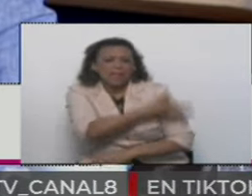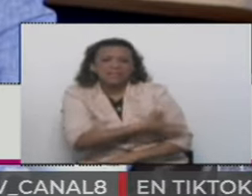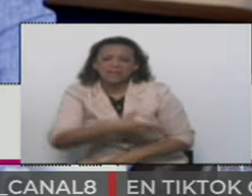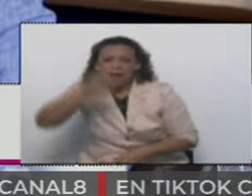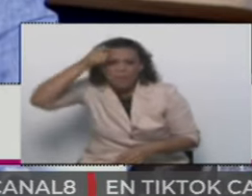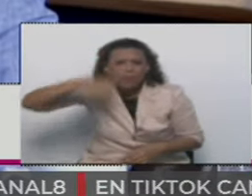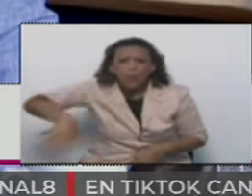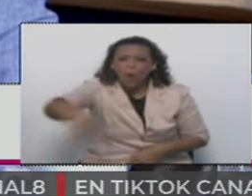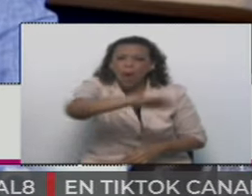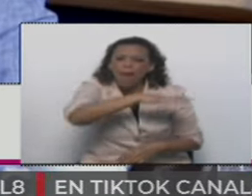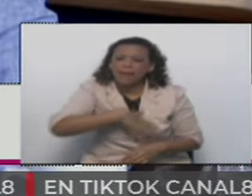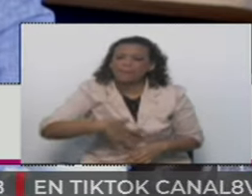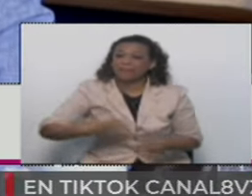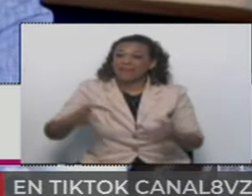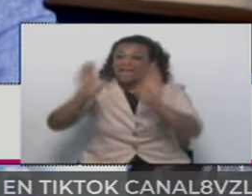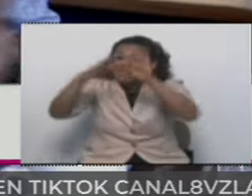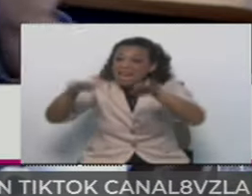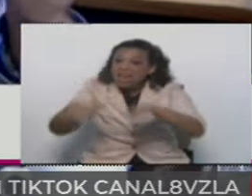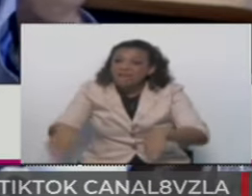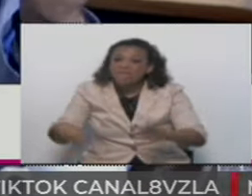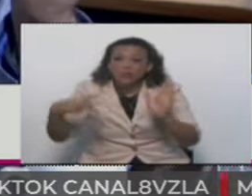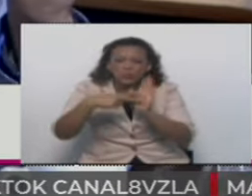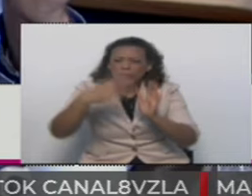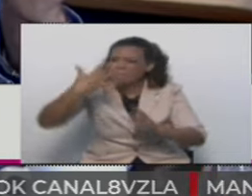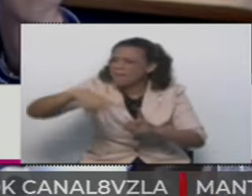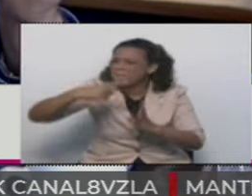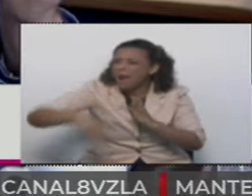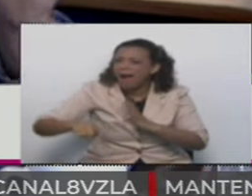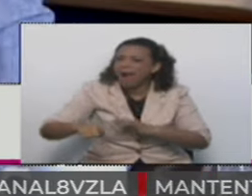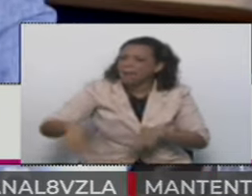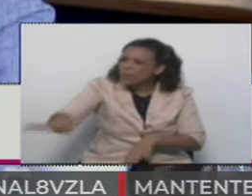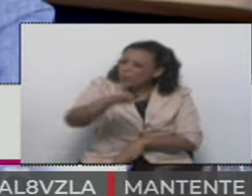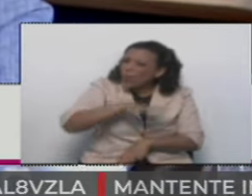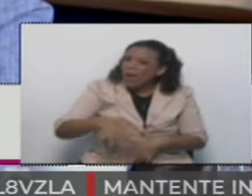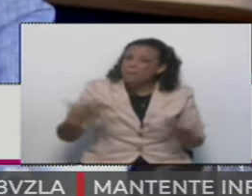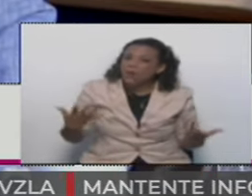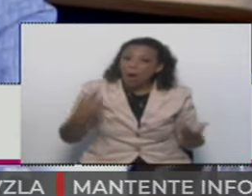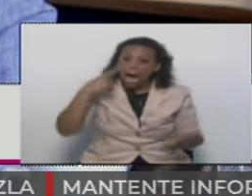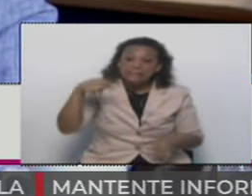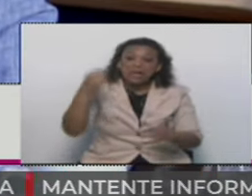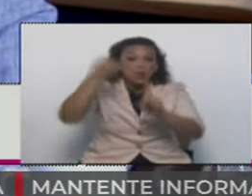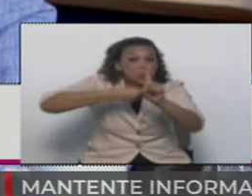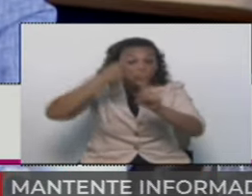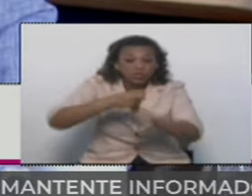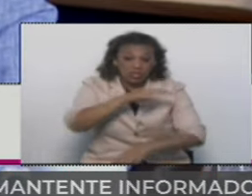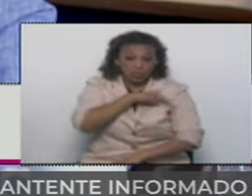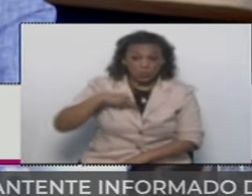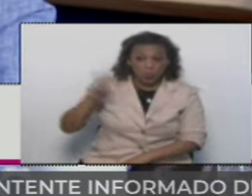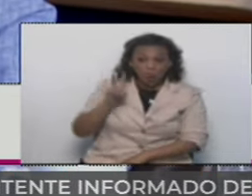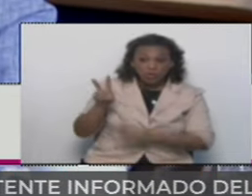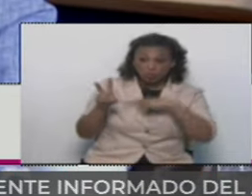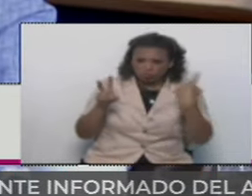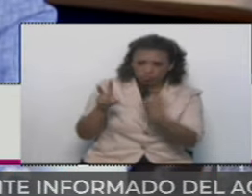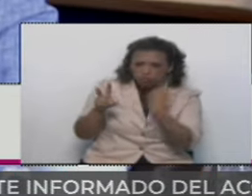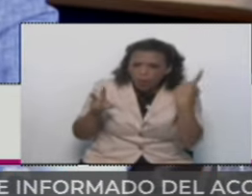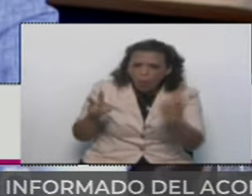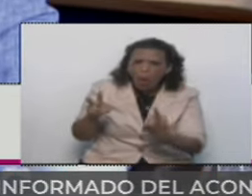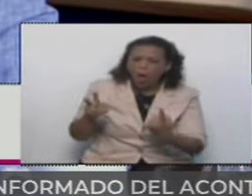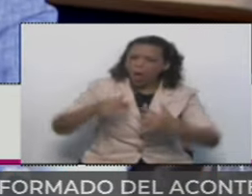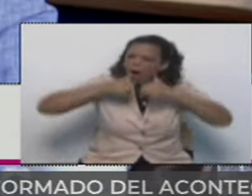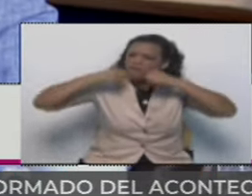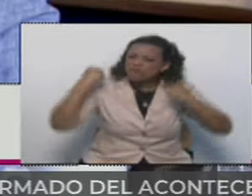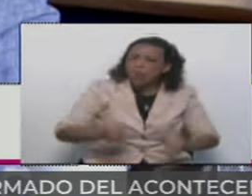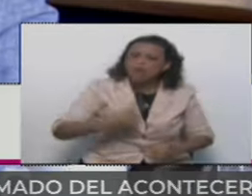pueblo árabe del Líbano y de los pueblos del mundo. Así que la lucha nuestra por tener una voz firme,